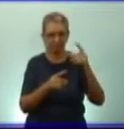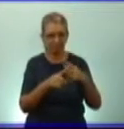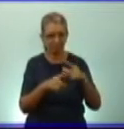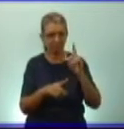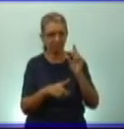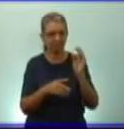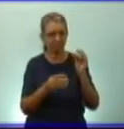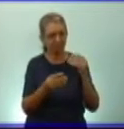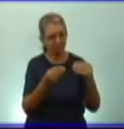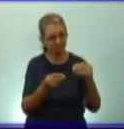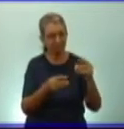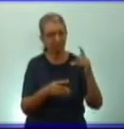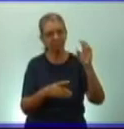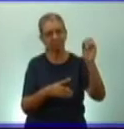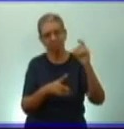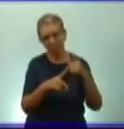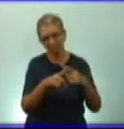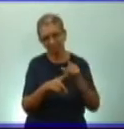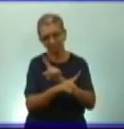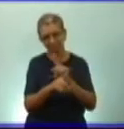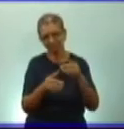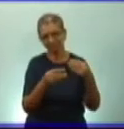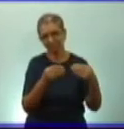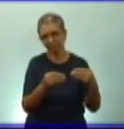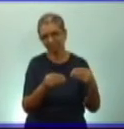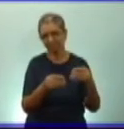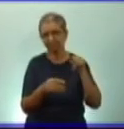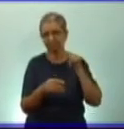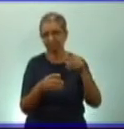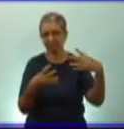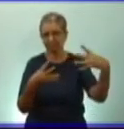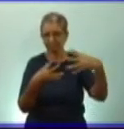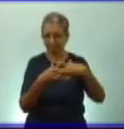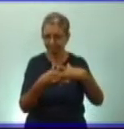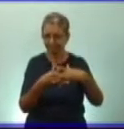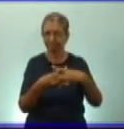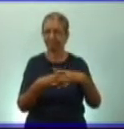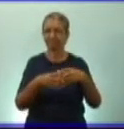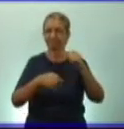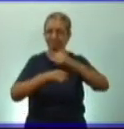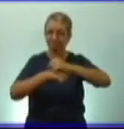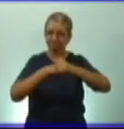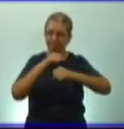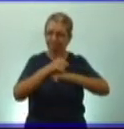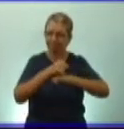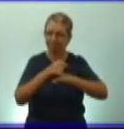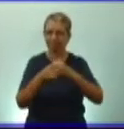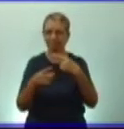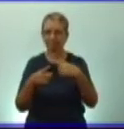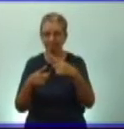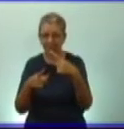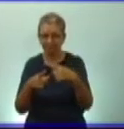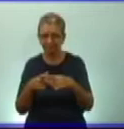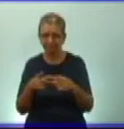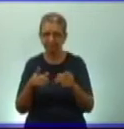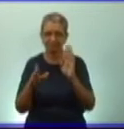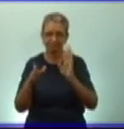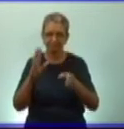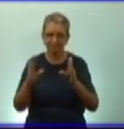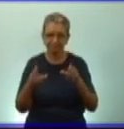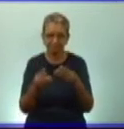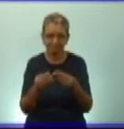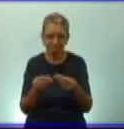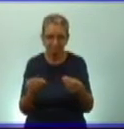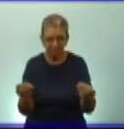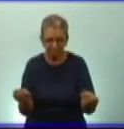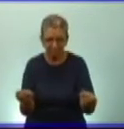metálicos, óxidos no metálicos y algunos aspectos relacionados con la estructura, como el tipo de partículas que lo forman, la clasificación de la sustancia según